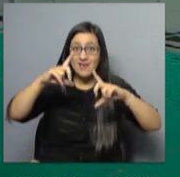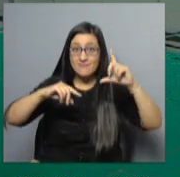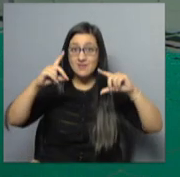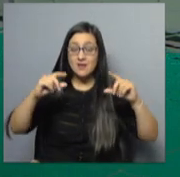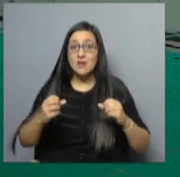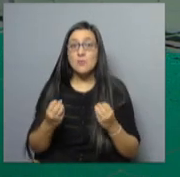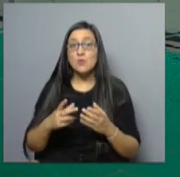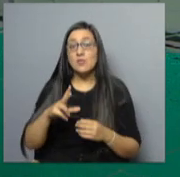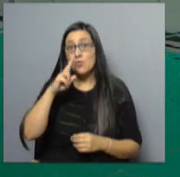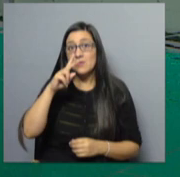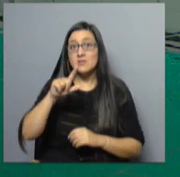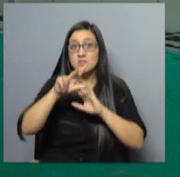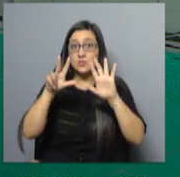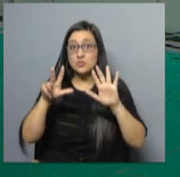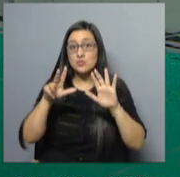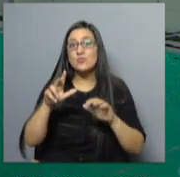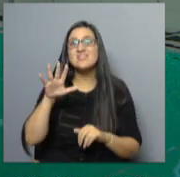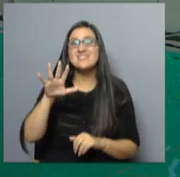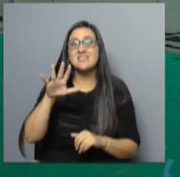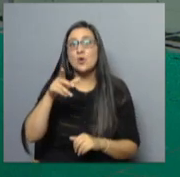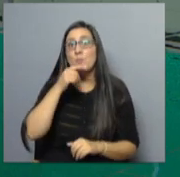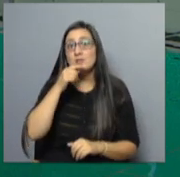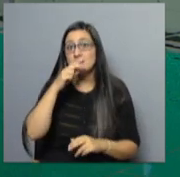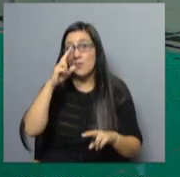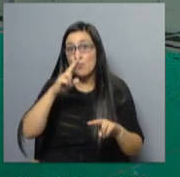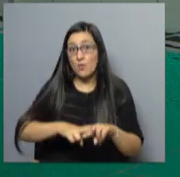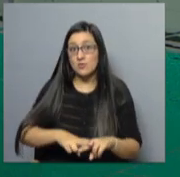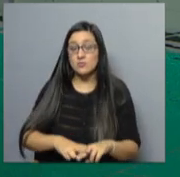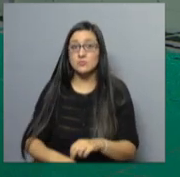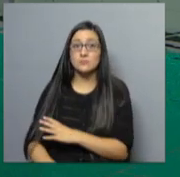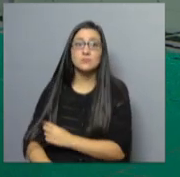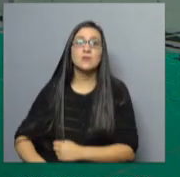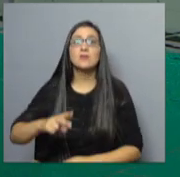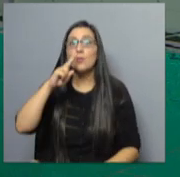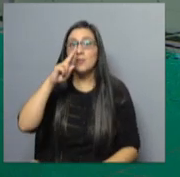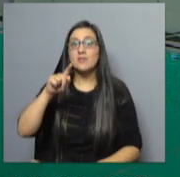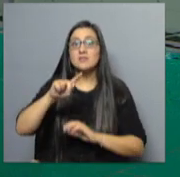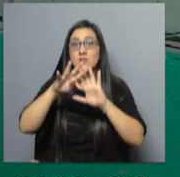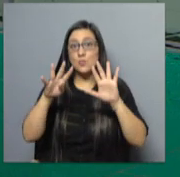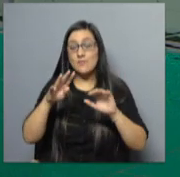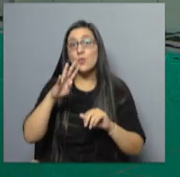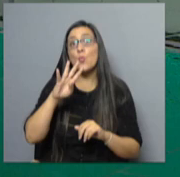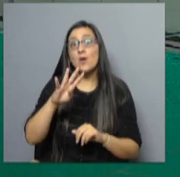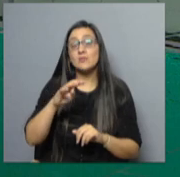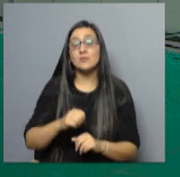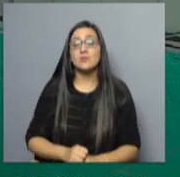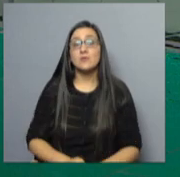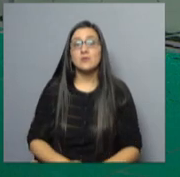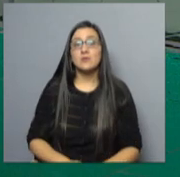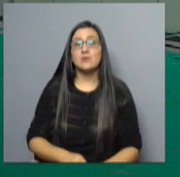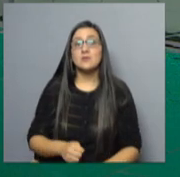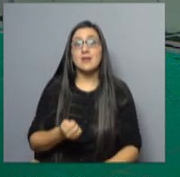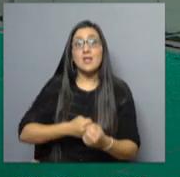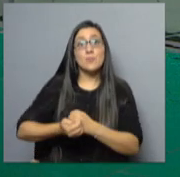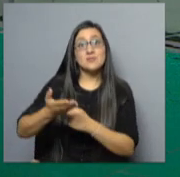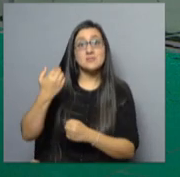2018 hubo cinco policías muertos en ejercicio de su función en el 2010 y 94 en 2020 6 y este el año